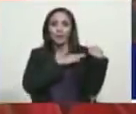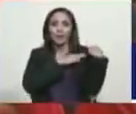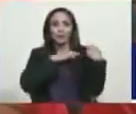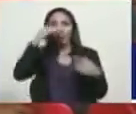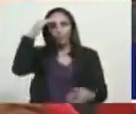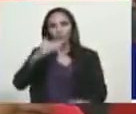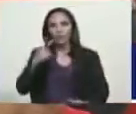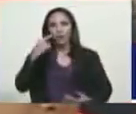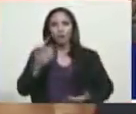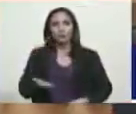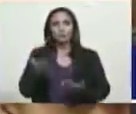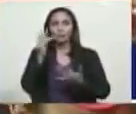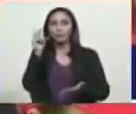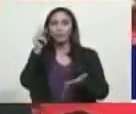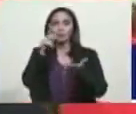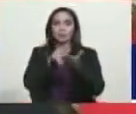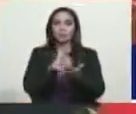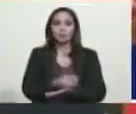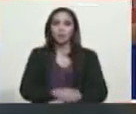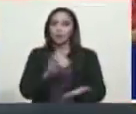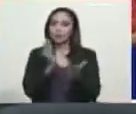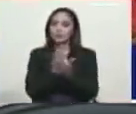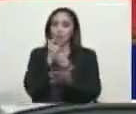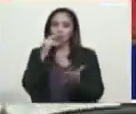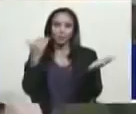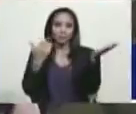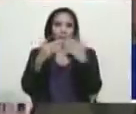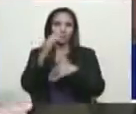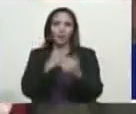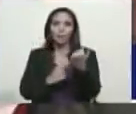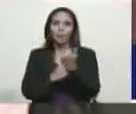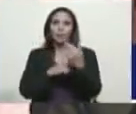López. Presente y siempre consecuente.